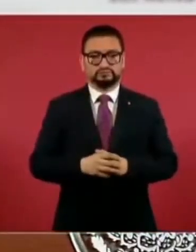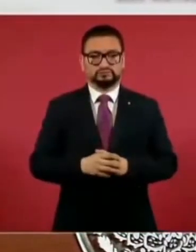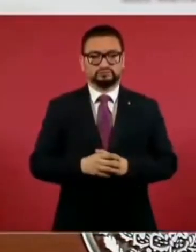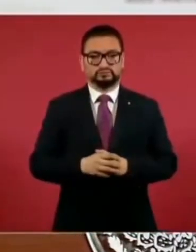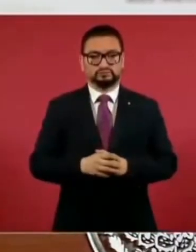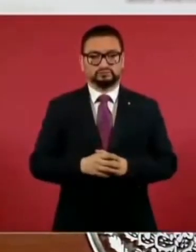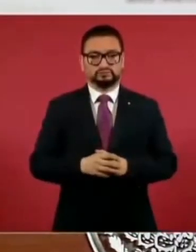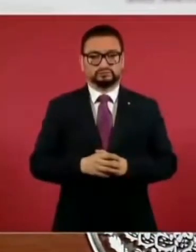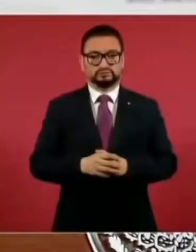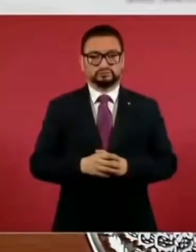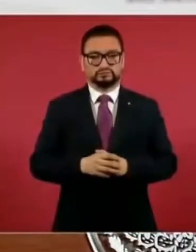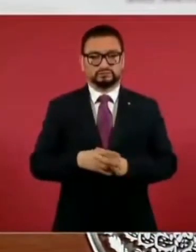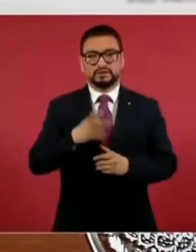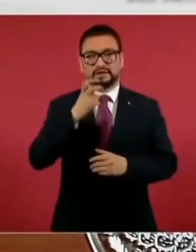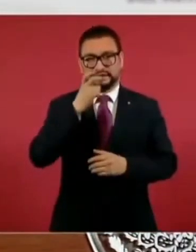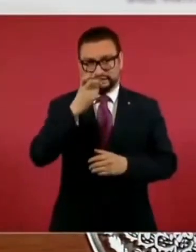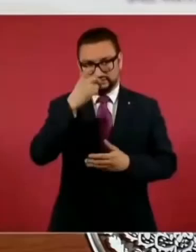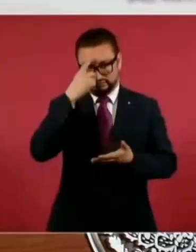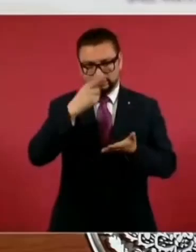que me llevo.